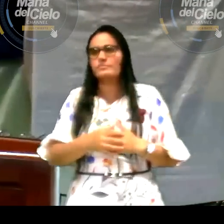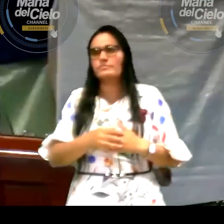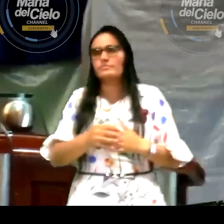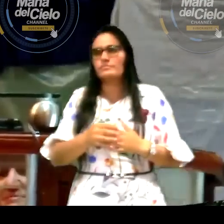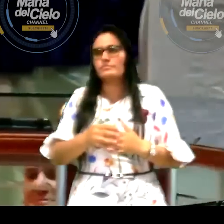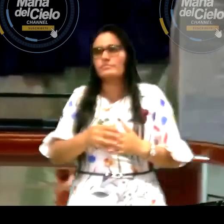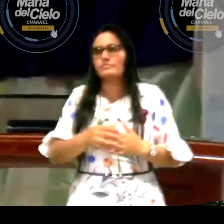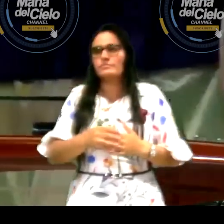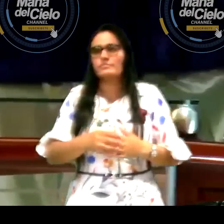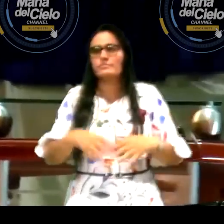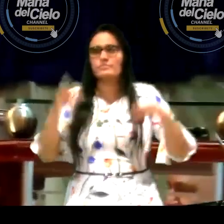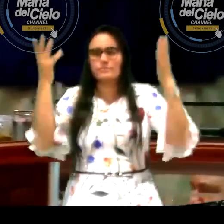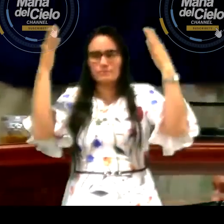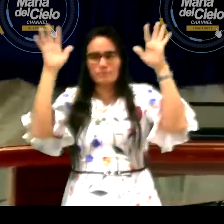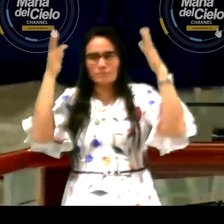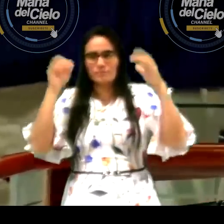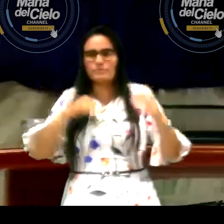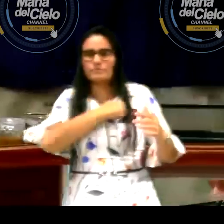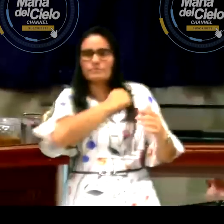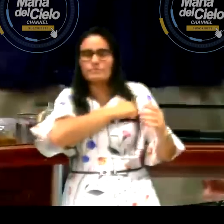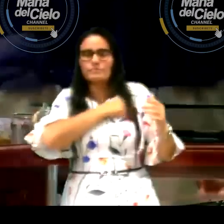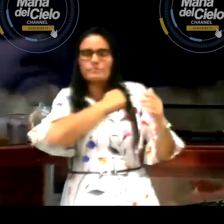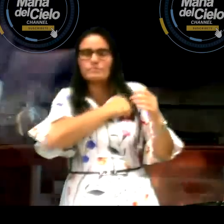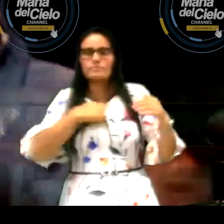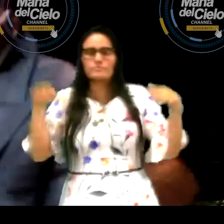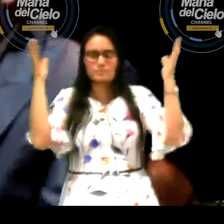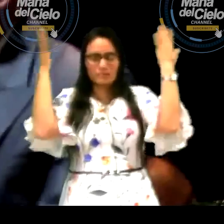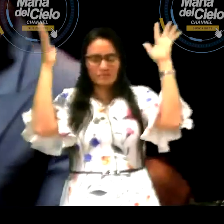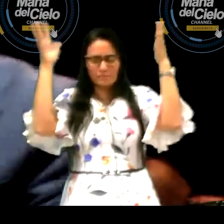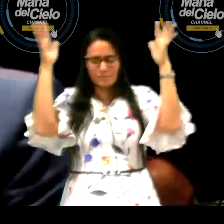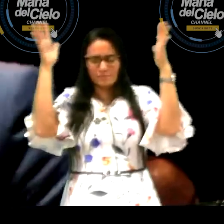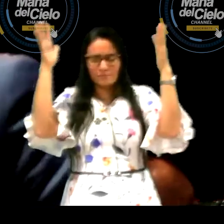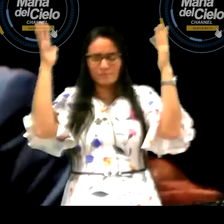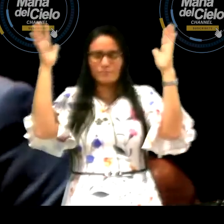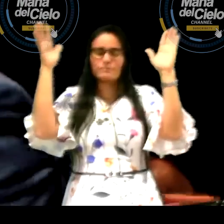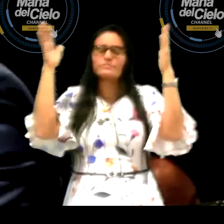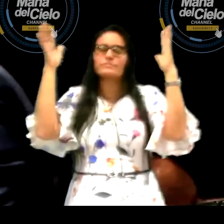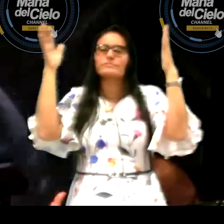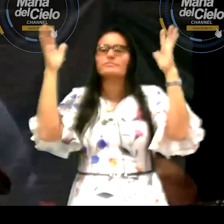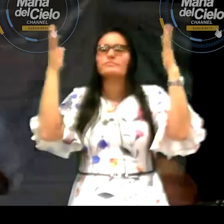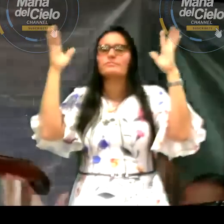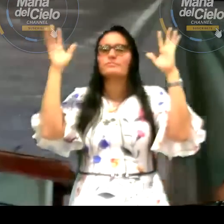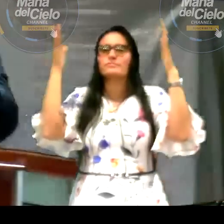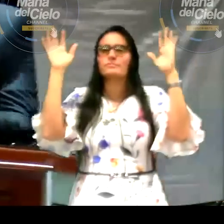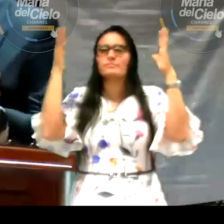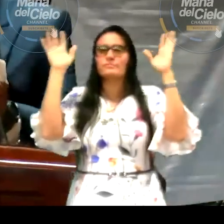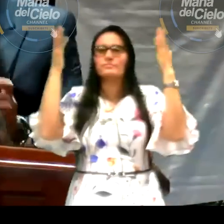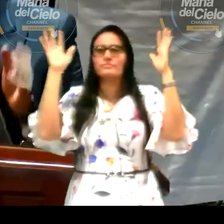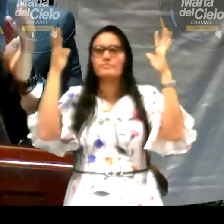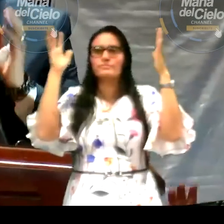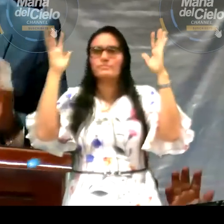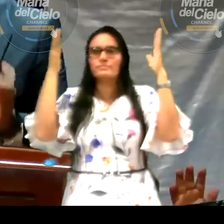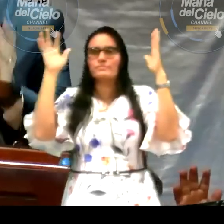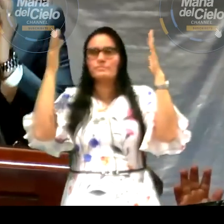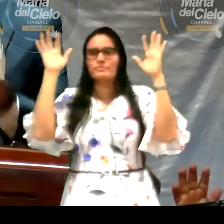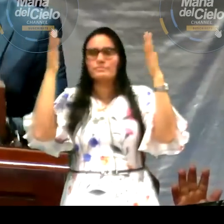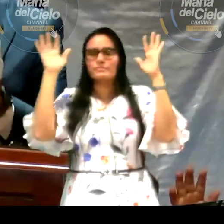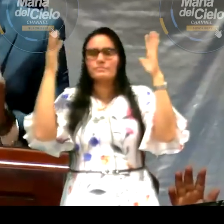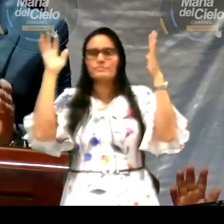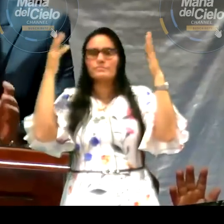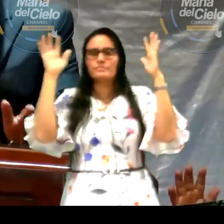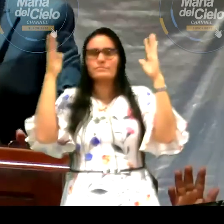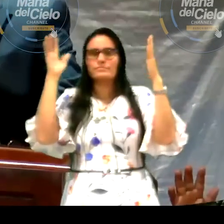Dele un aplauso al Señor esta noche con todas sus fuerzas. Alabe el nombre del Señor Jesucristo. Alabe el nombre del